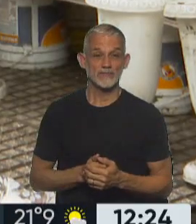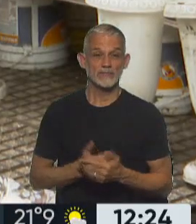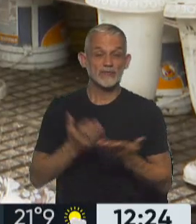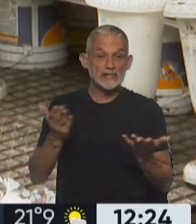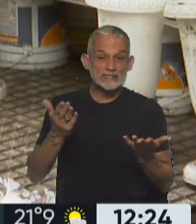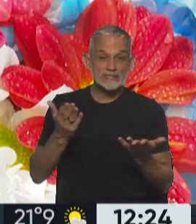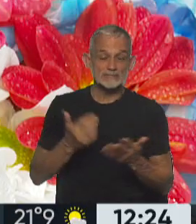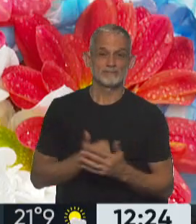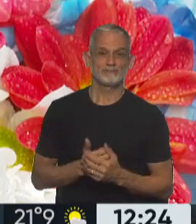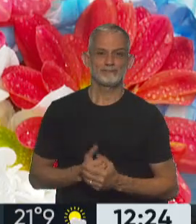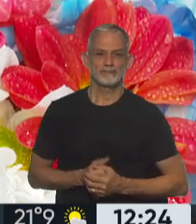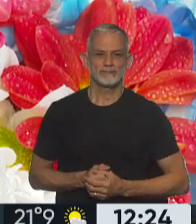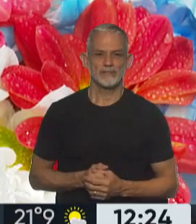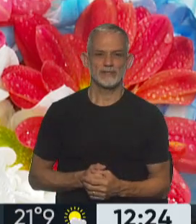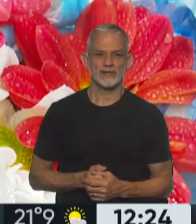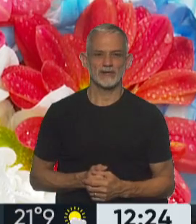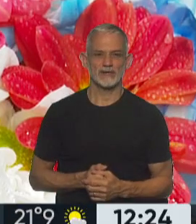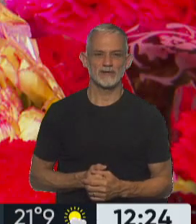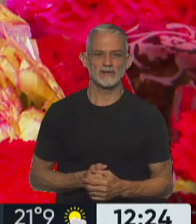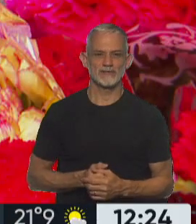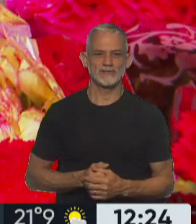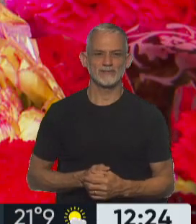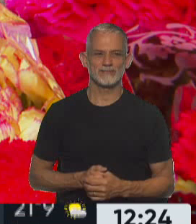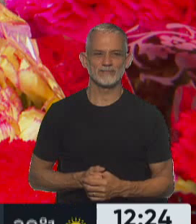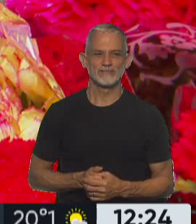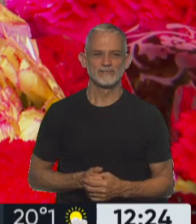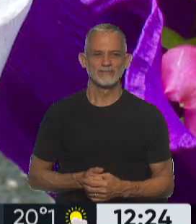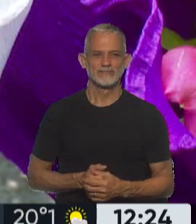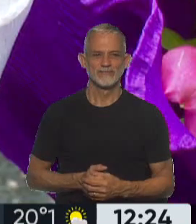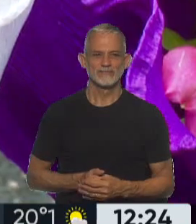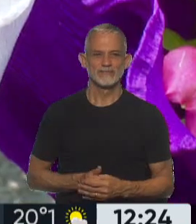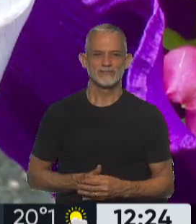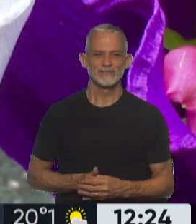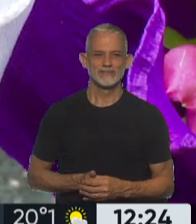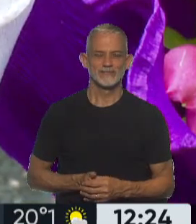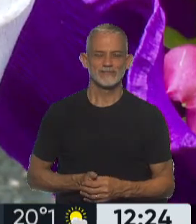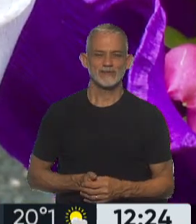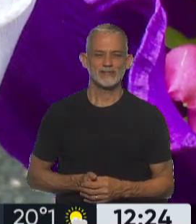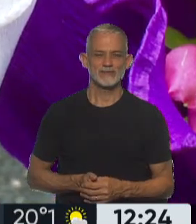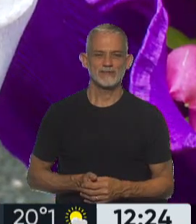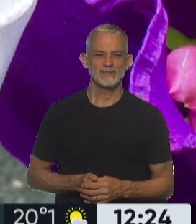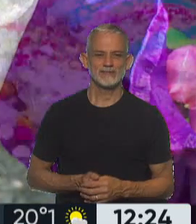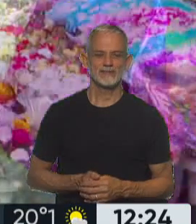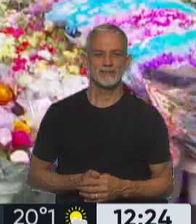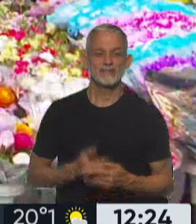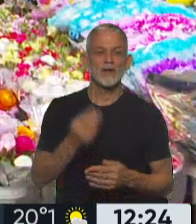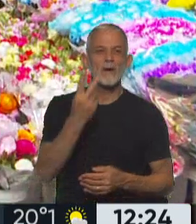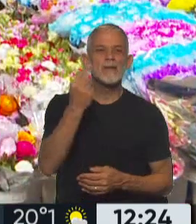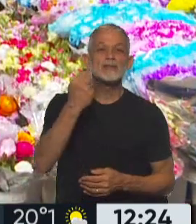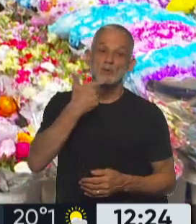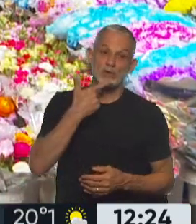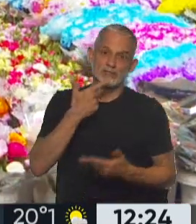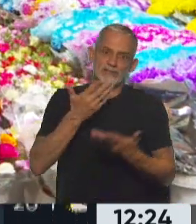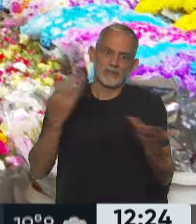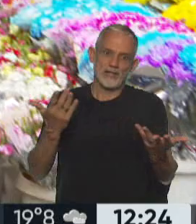Lindo capullo de Alelí, si tú supieras mi dolor. 21 de septiembre